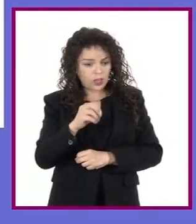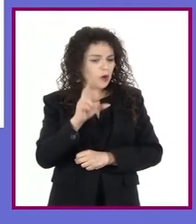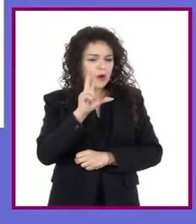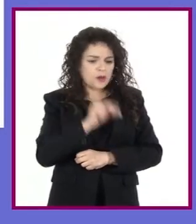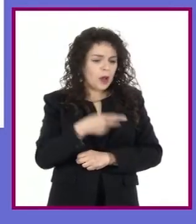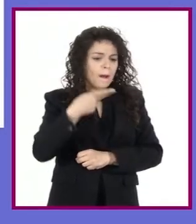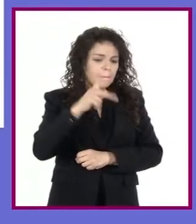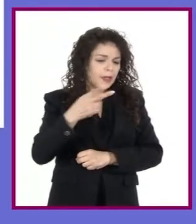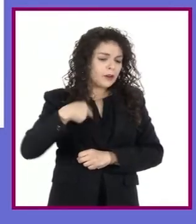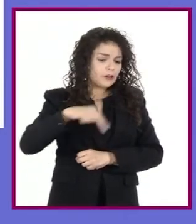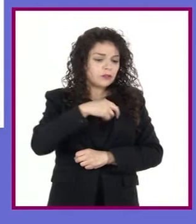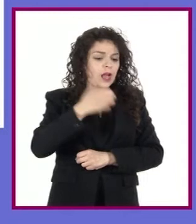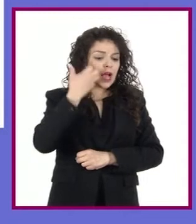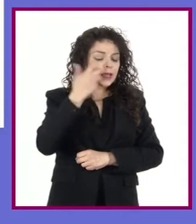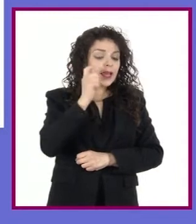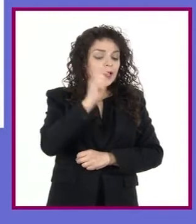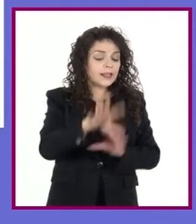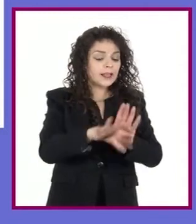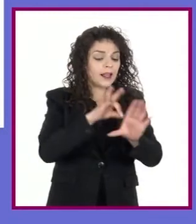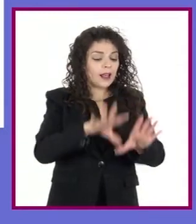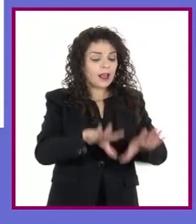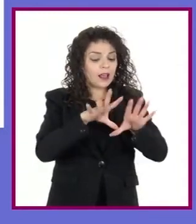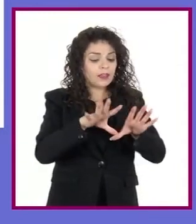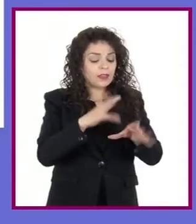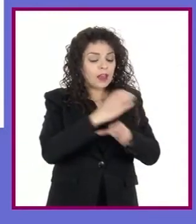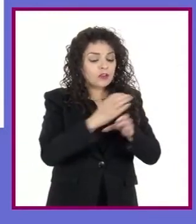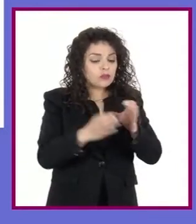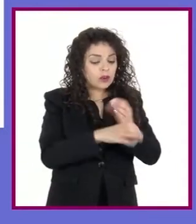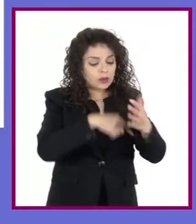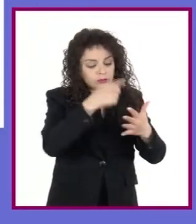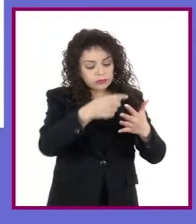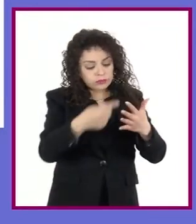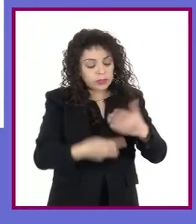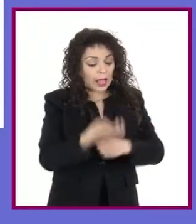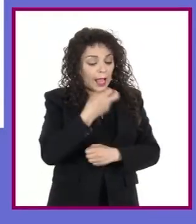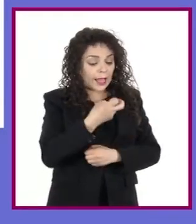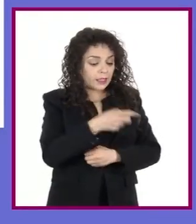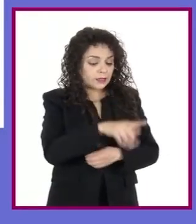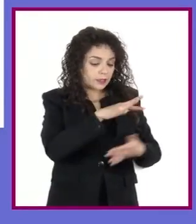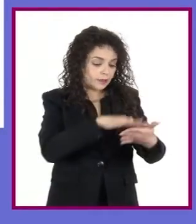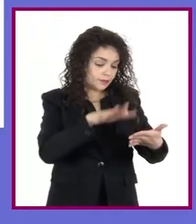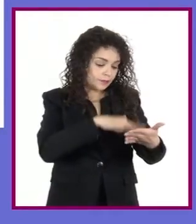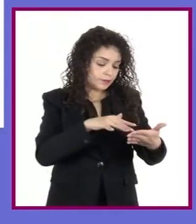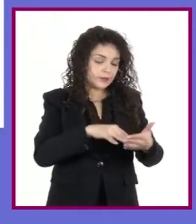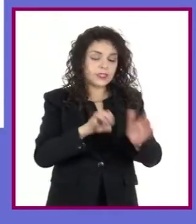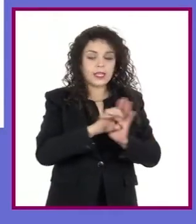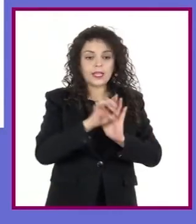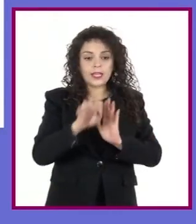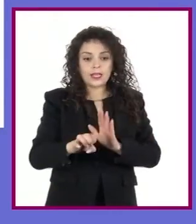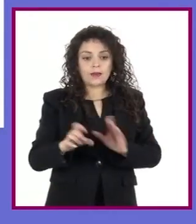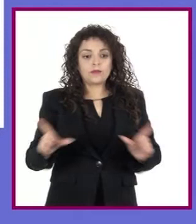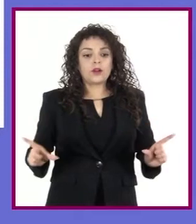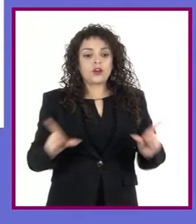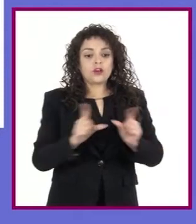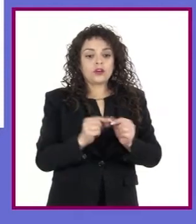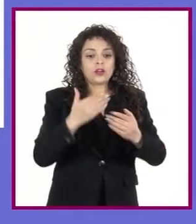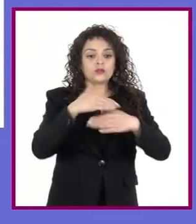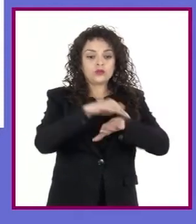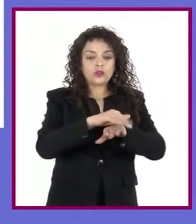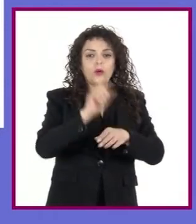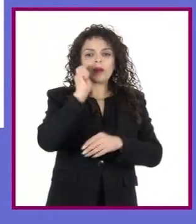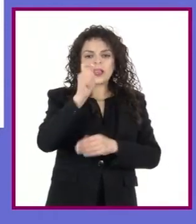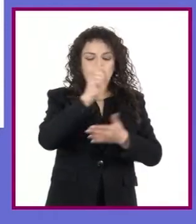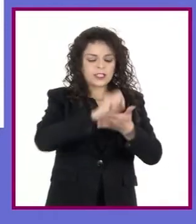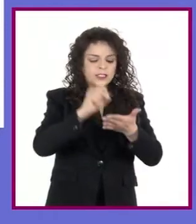queremos destacar los elementos sociológicos de este texto. Por ejemplo, un resumen sobre un artículo que